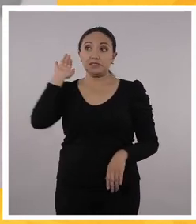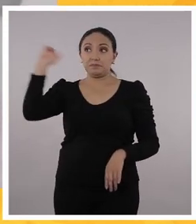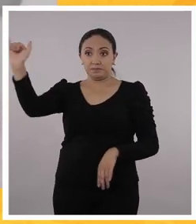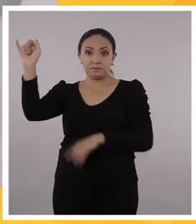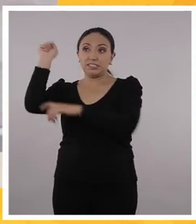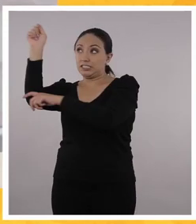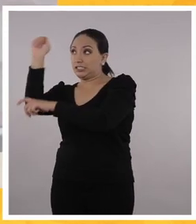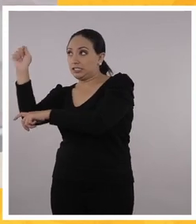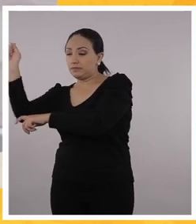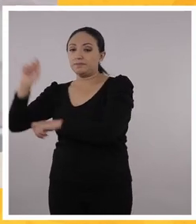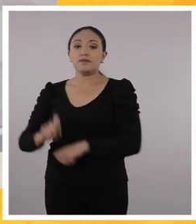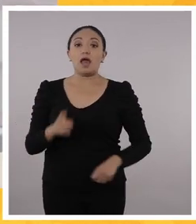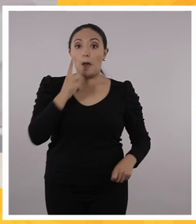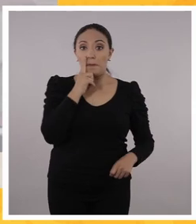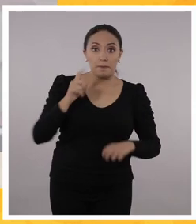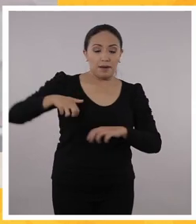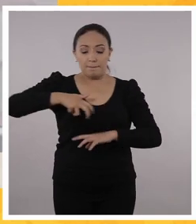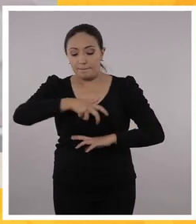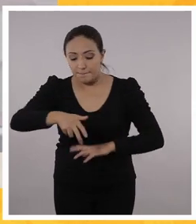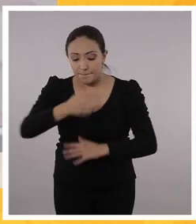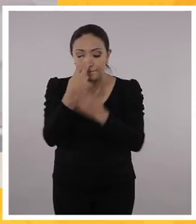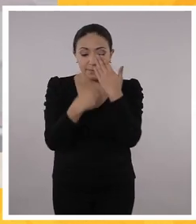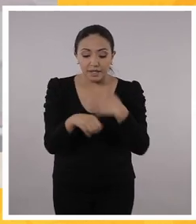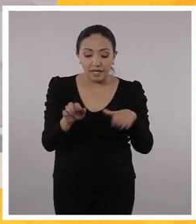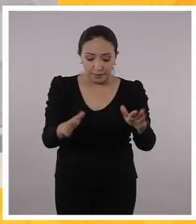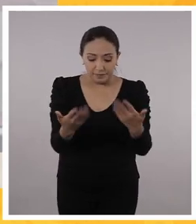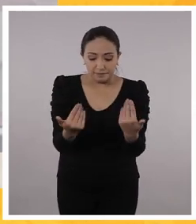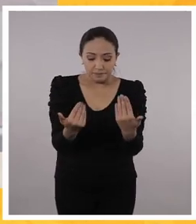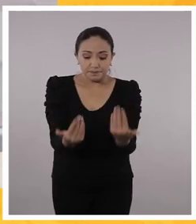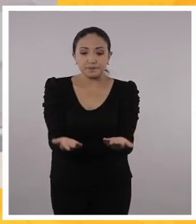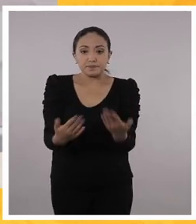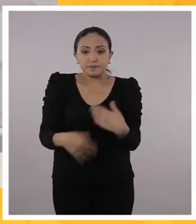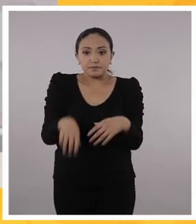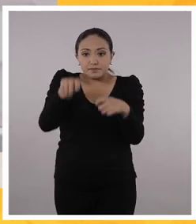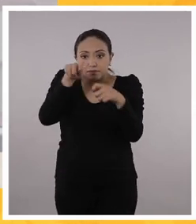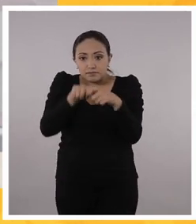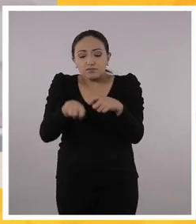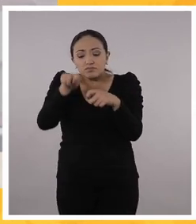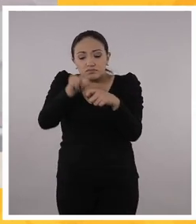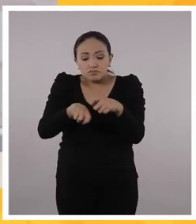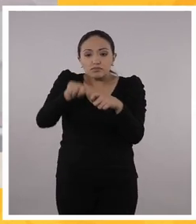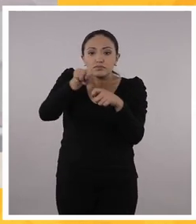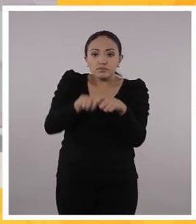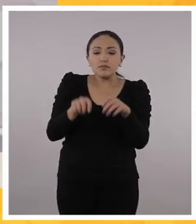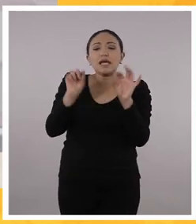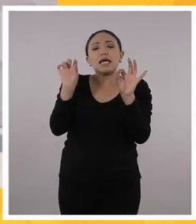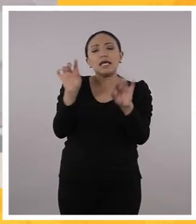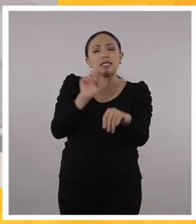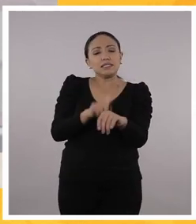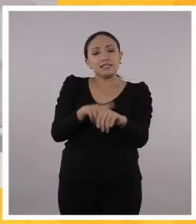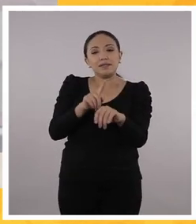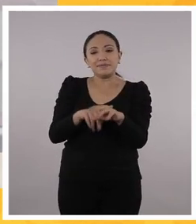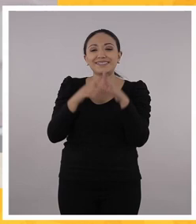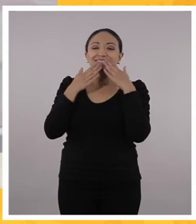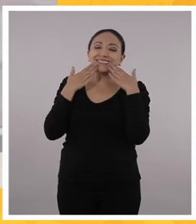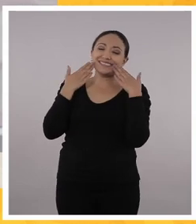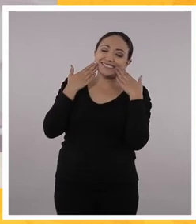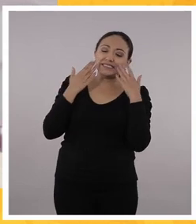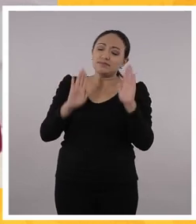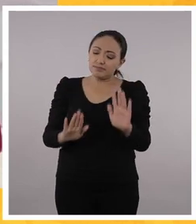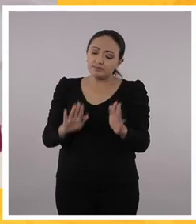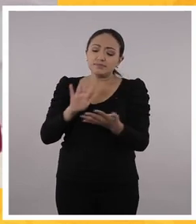fuerte. Papá se acercó despacio y se colocó a su altura, con mucho cariño y dedicándole una gran sonrisa le